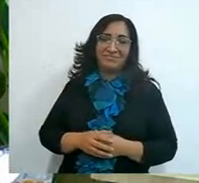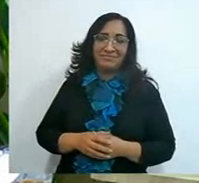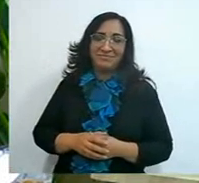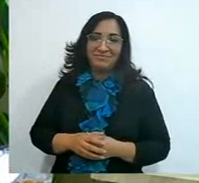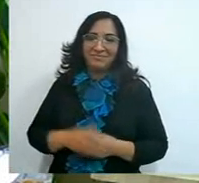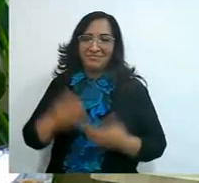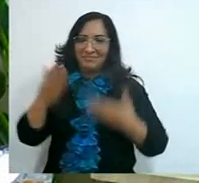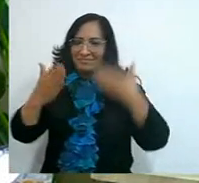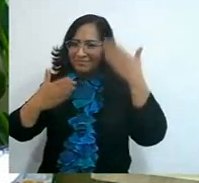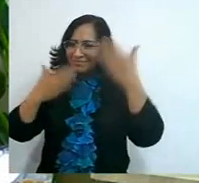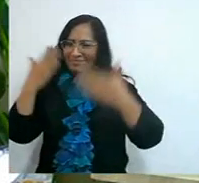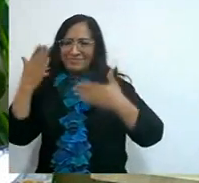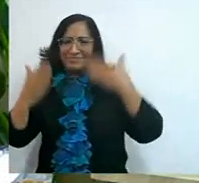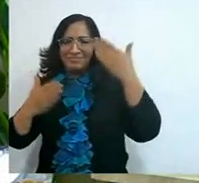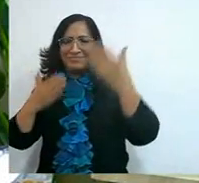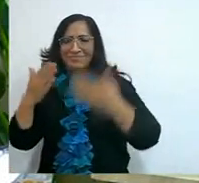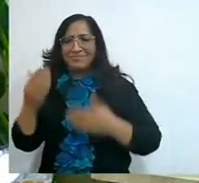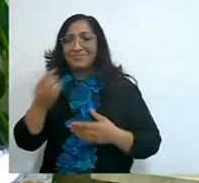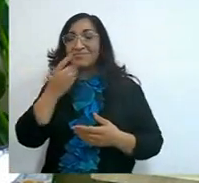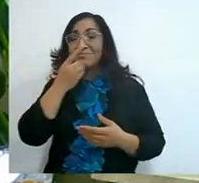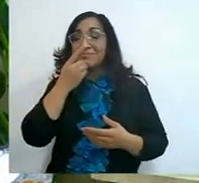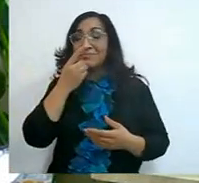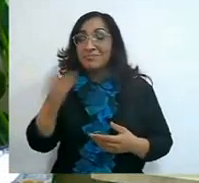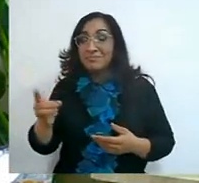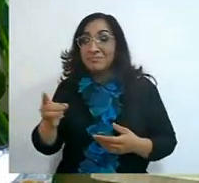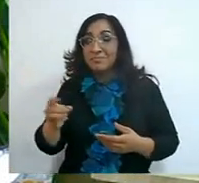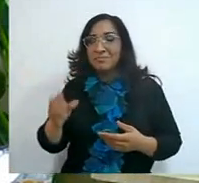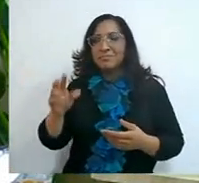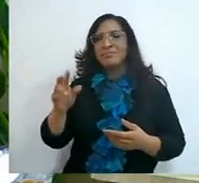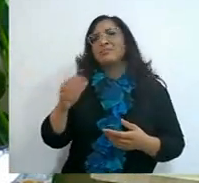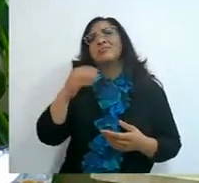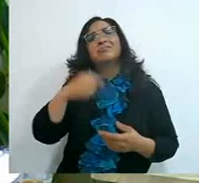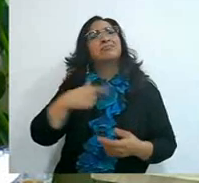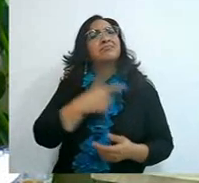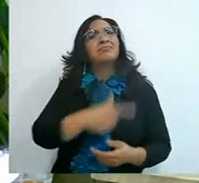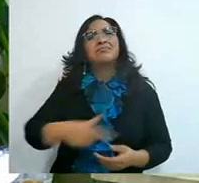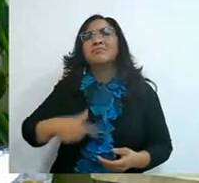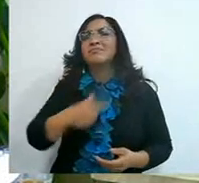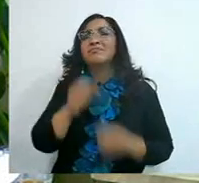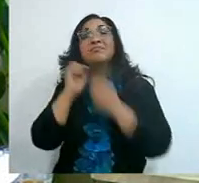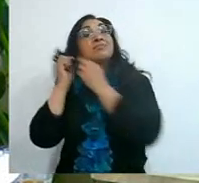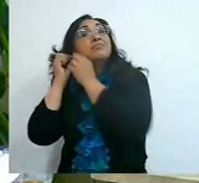Le enseñan que Dios prohíbe la joyería. Cuando dijo,